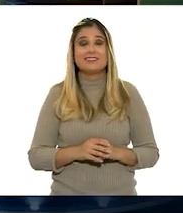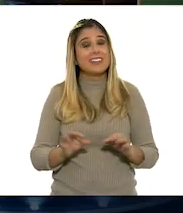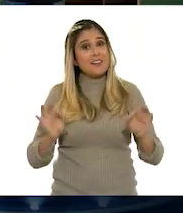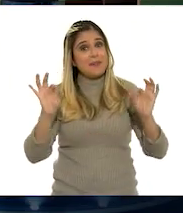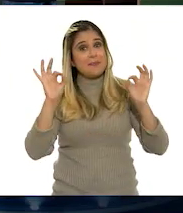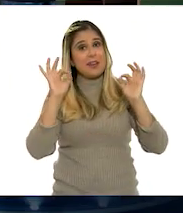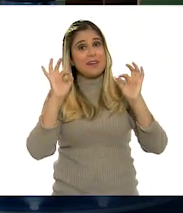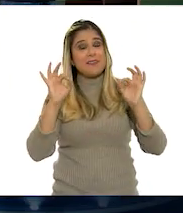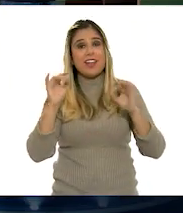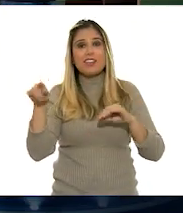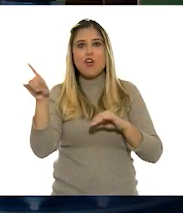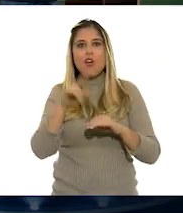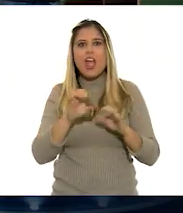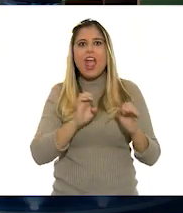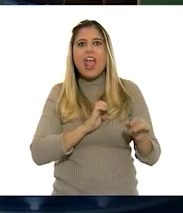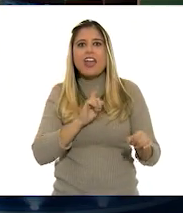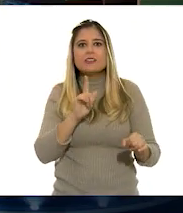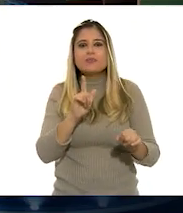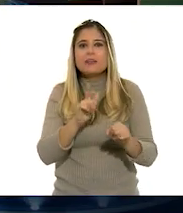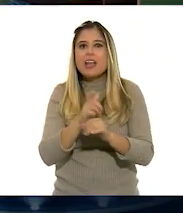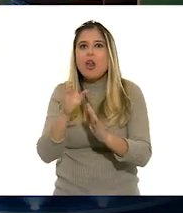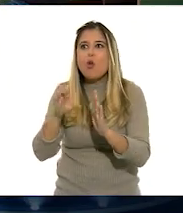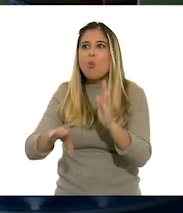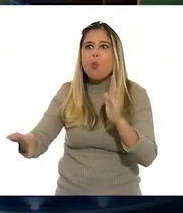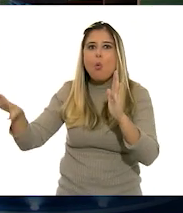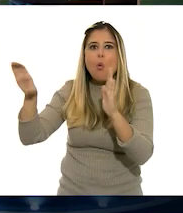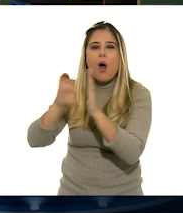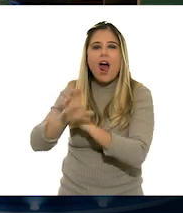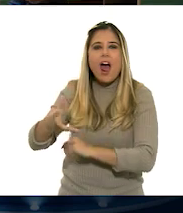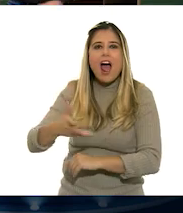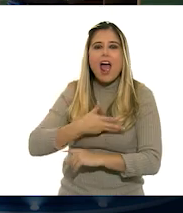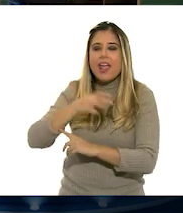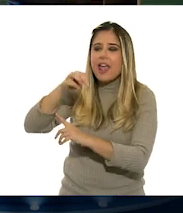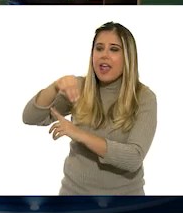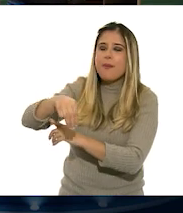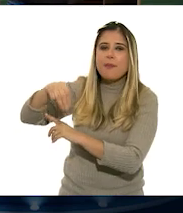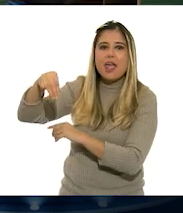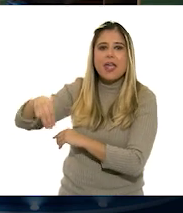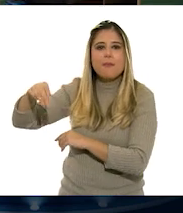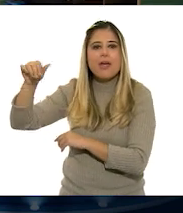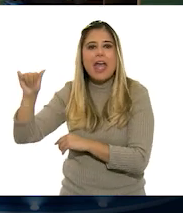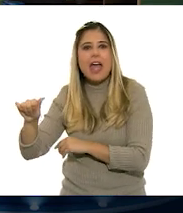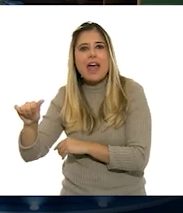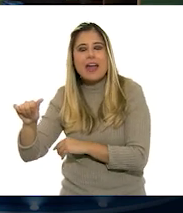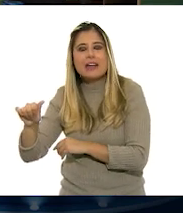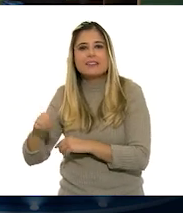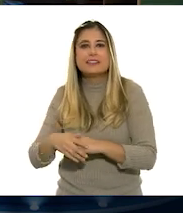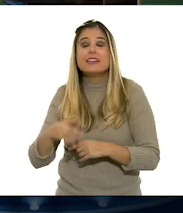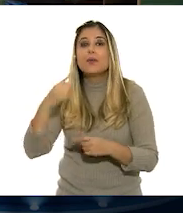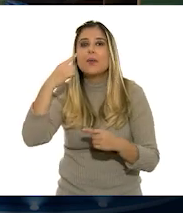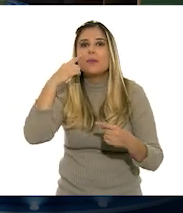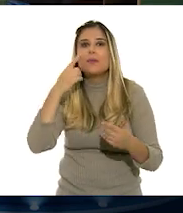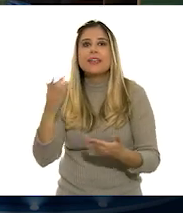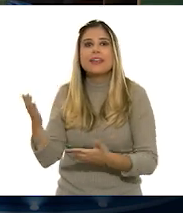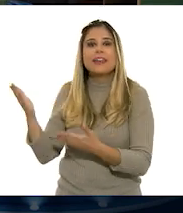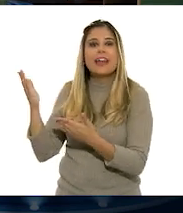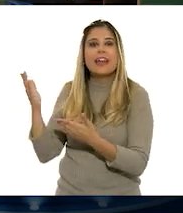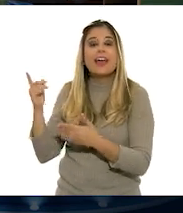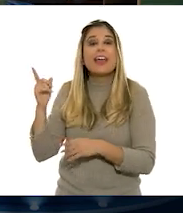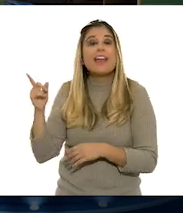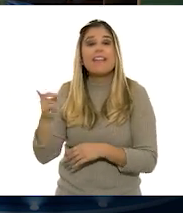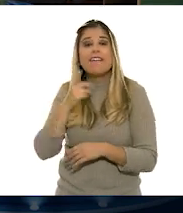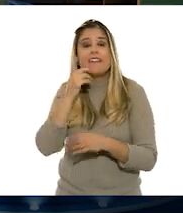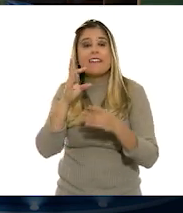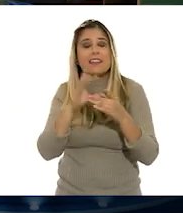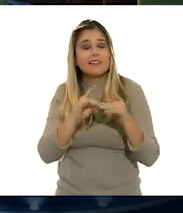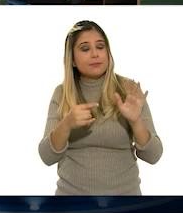Perfecto, estamos en un cuarto especial donde se encuentra la MMA. Mira, aquí dice que tengo